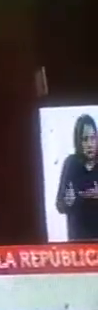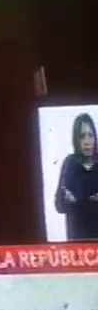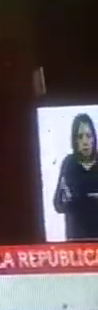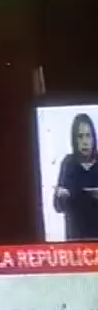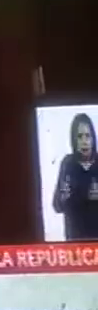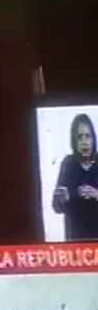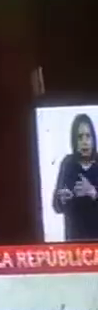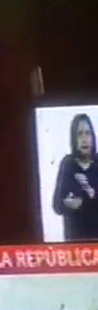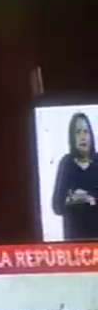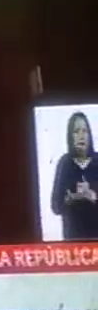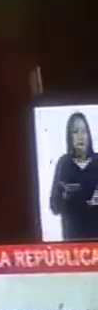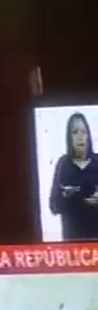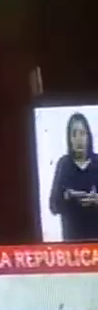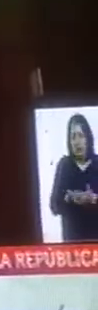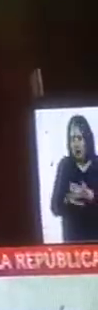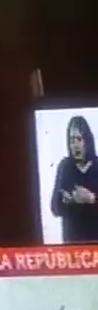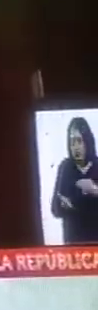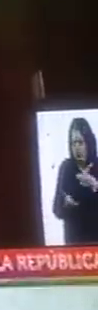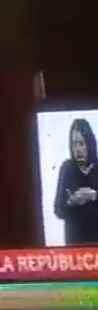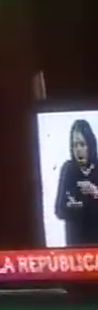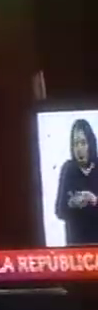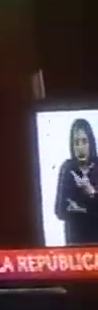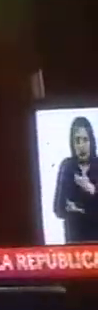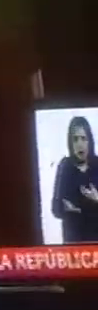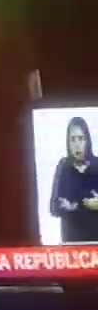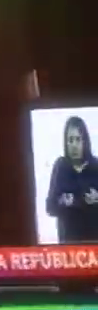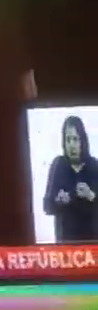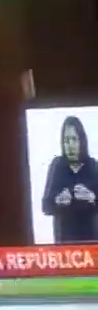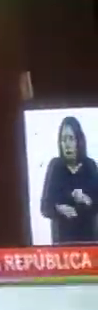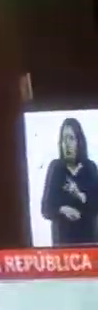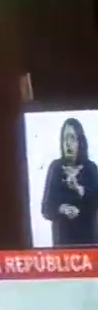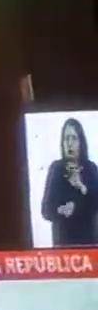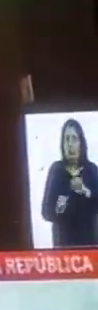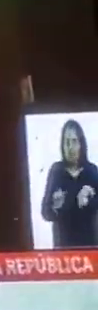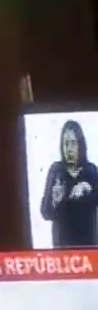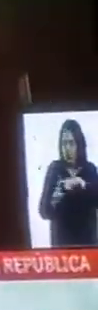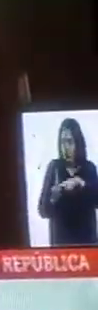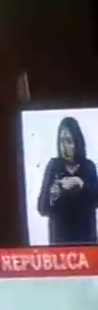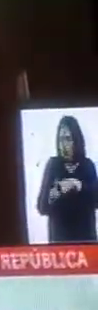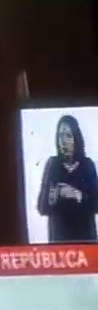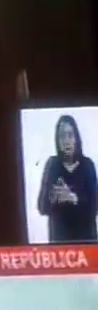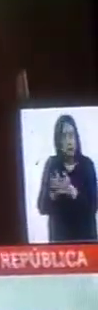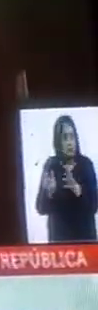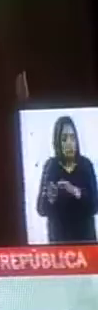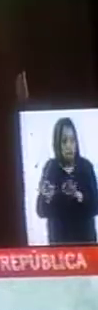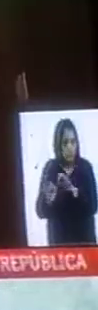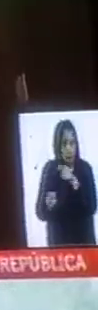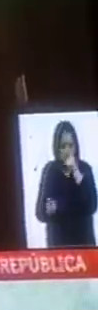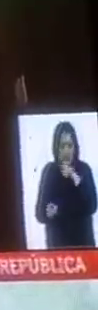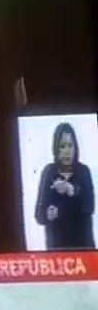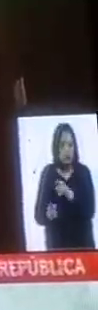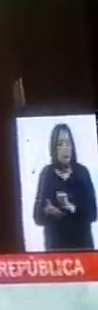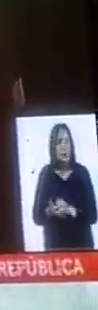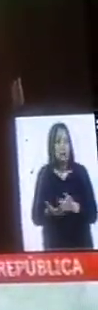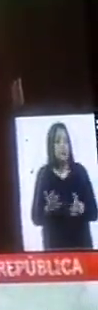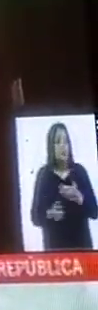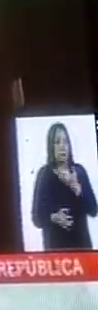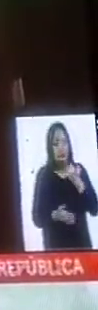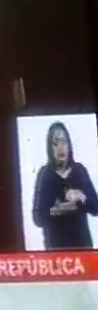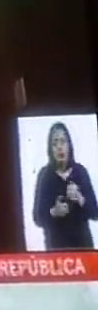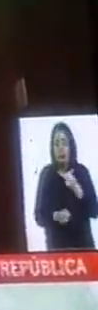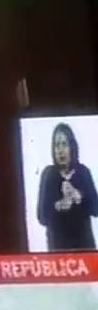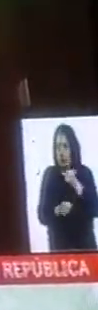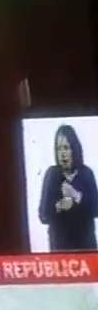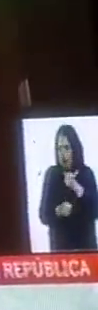donde la recaudación de impuestos o regalías sea positiva y relevante mejorar el nivel de empleo y